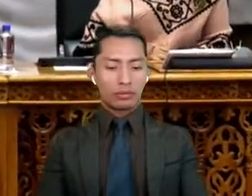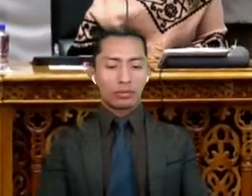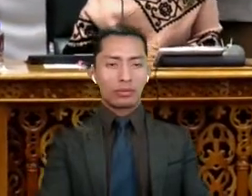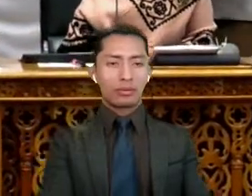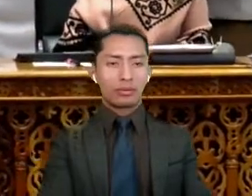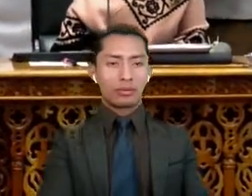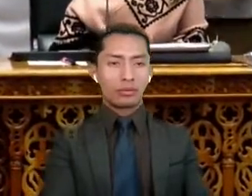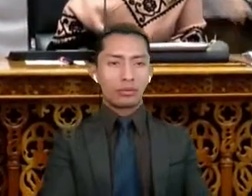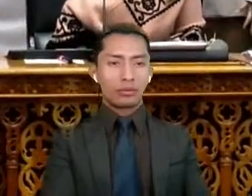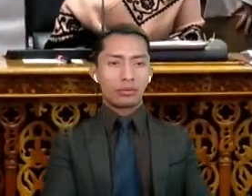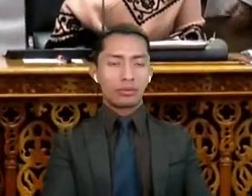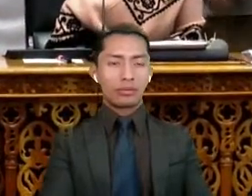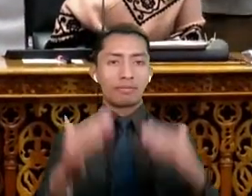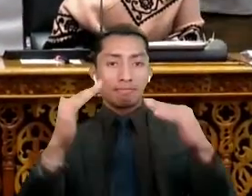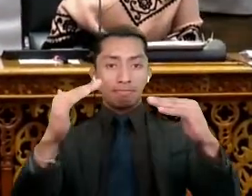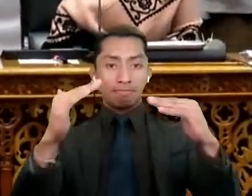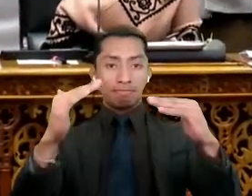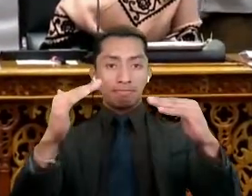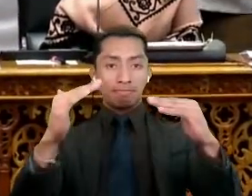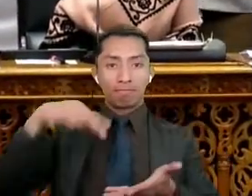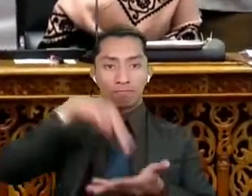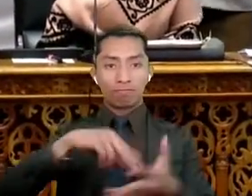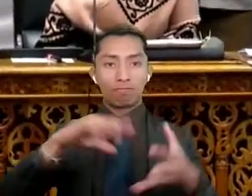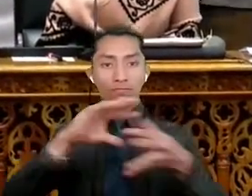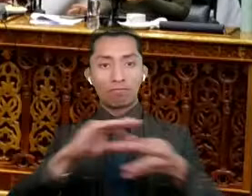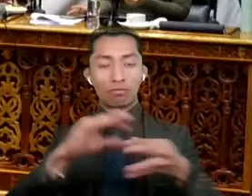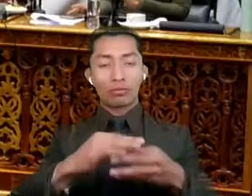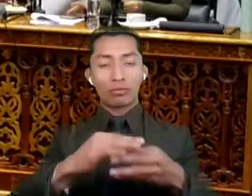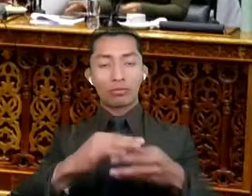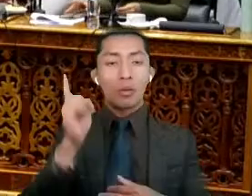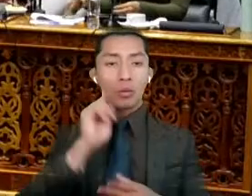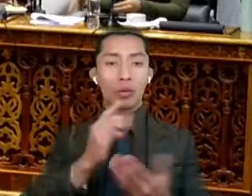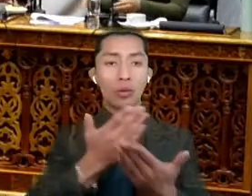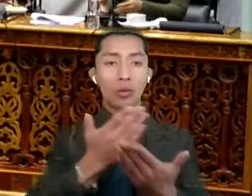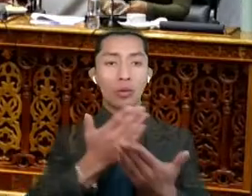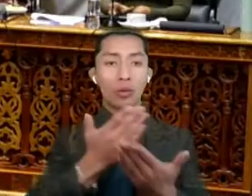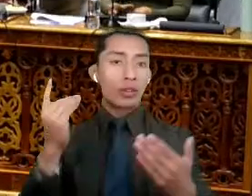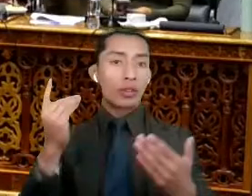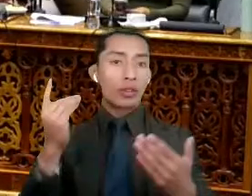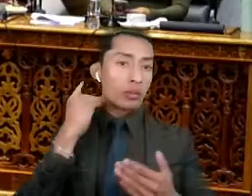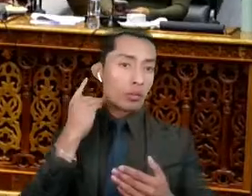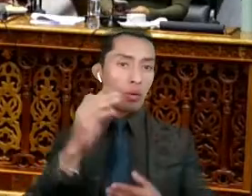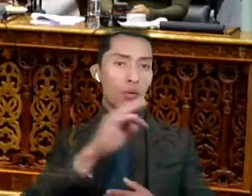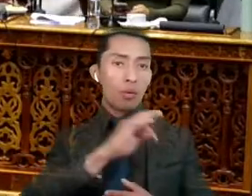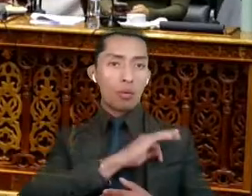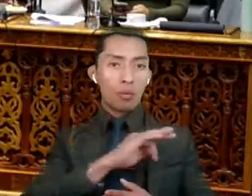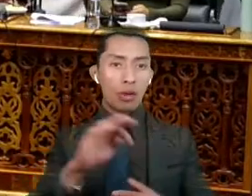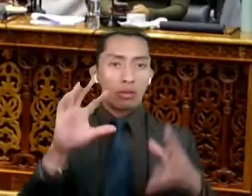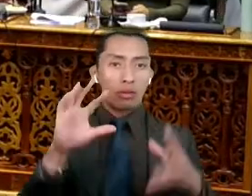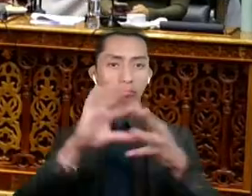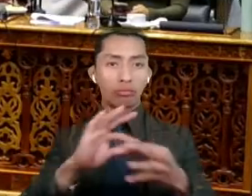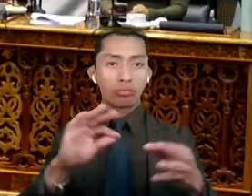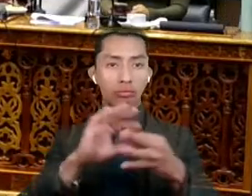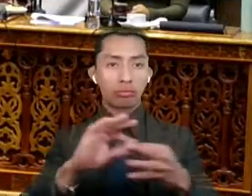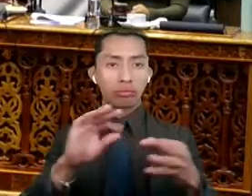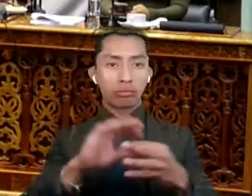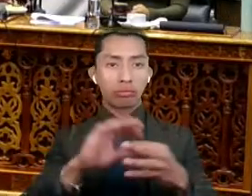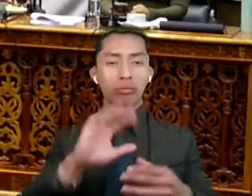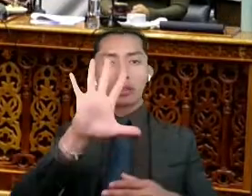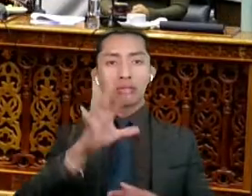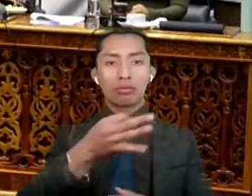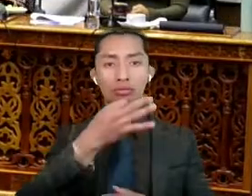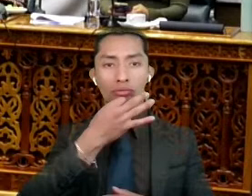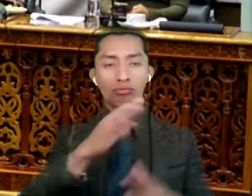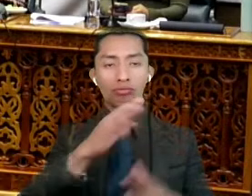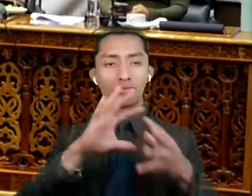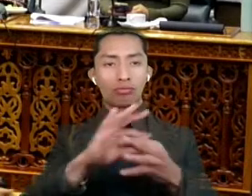Continuando con la comparecencia, las y los diputados harán uso de la palabra hasta por 5 minutos